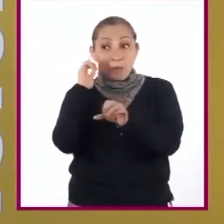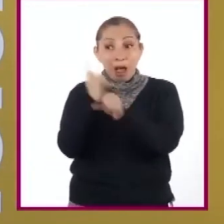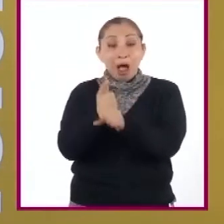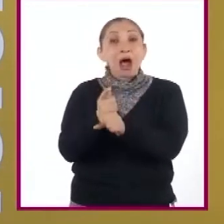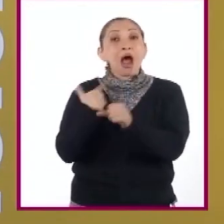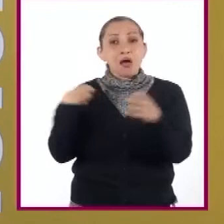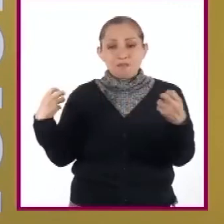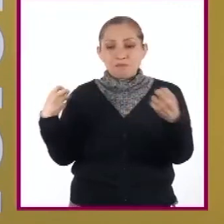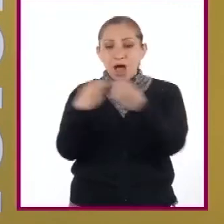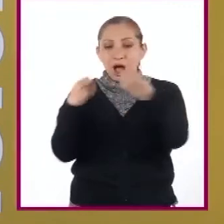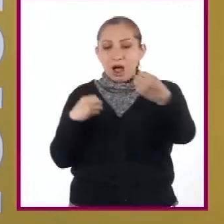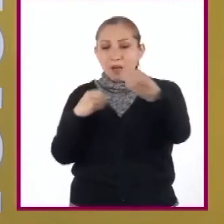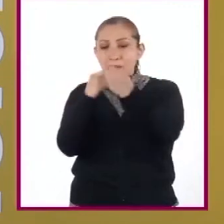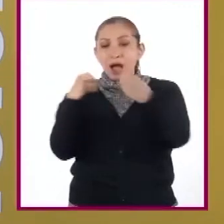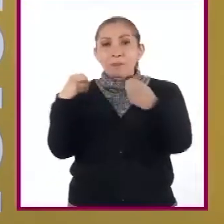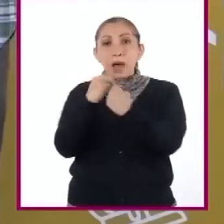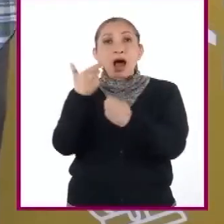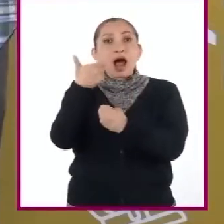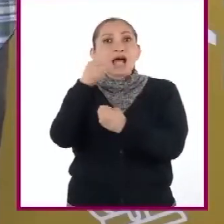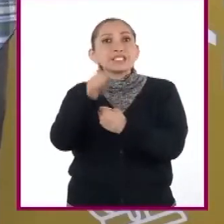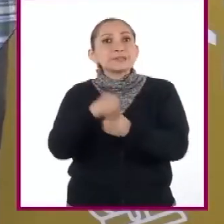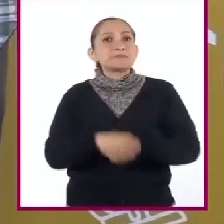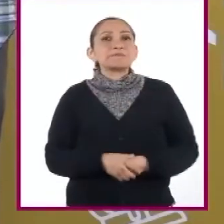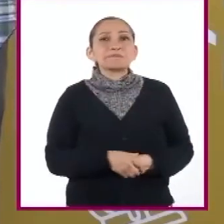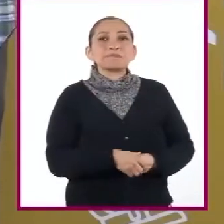las colisiones en la dinámica de un gas.